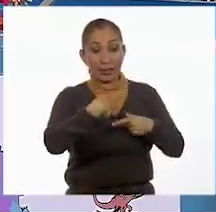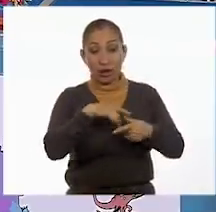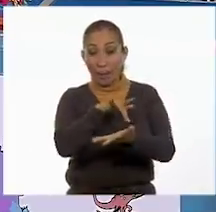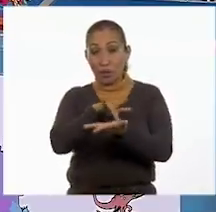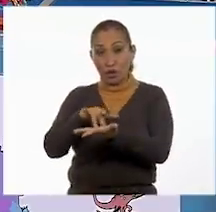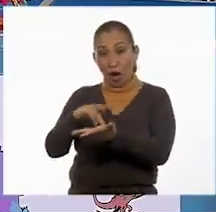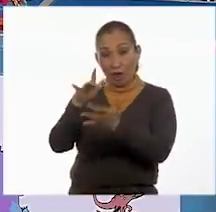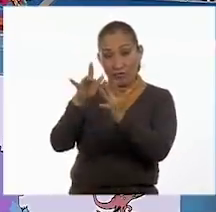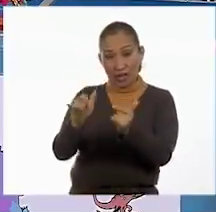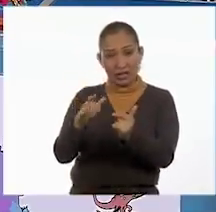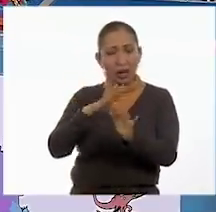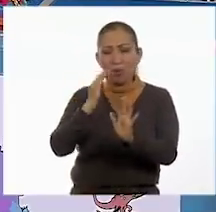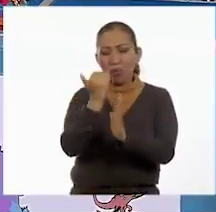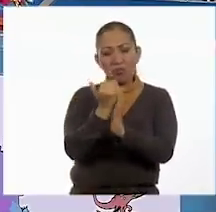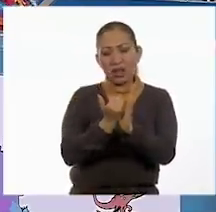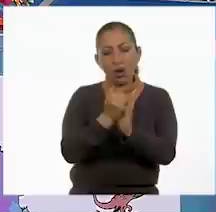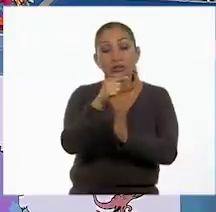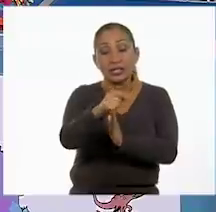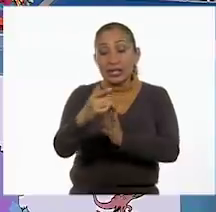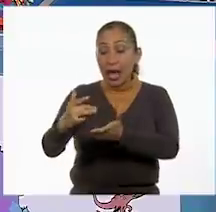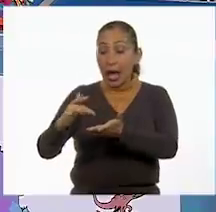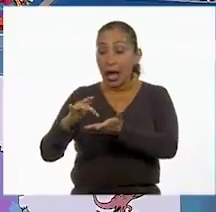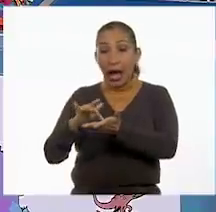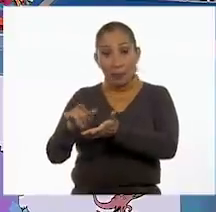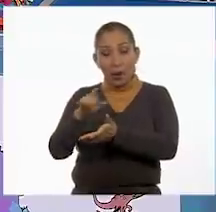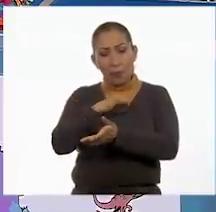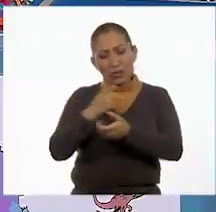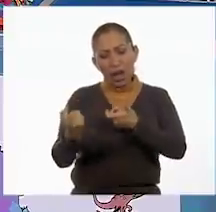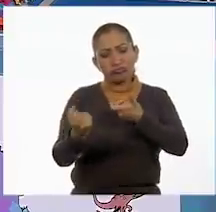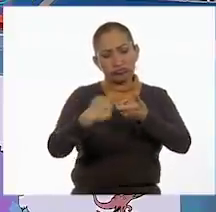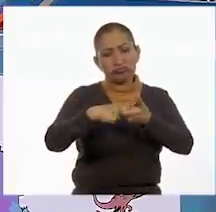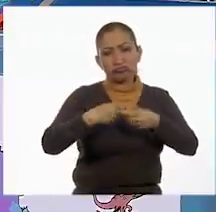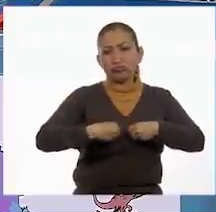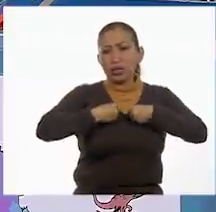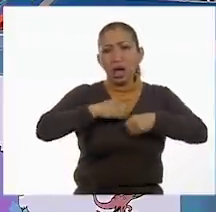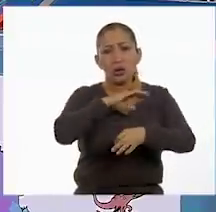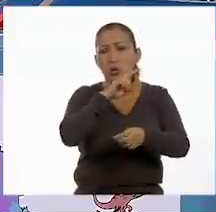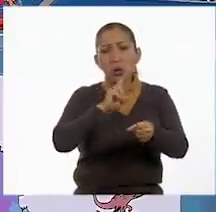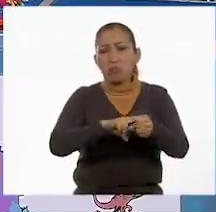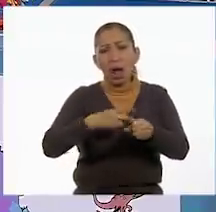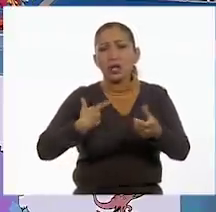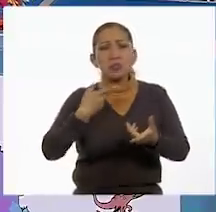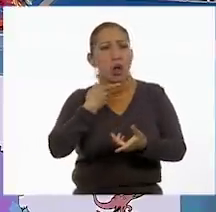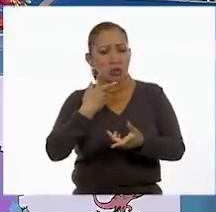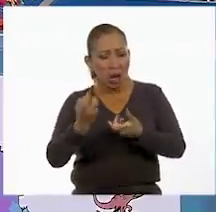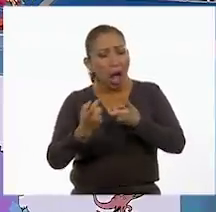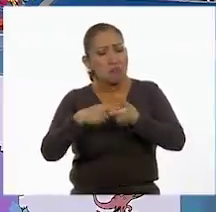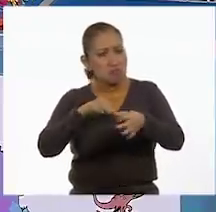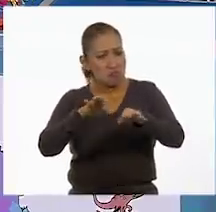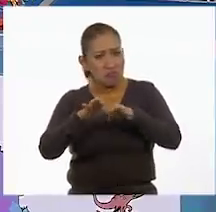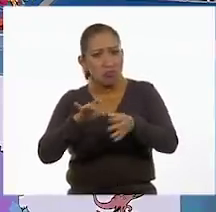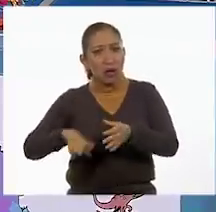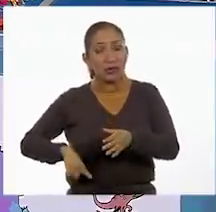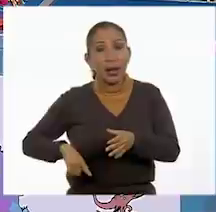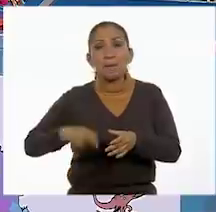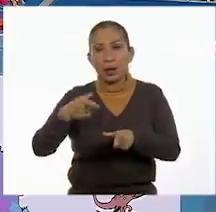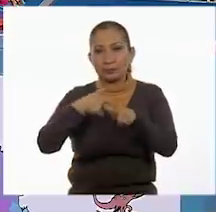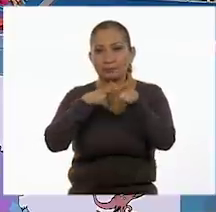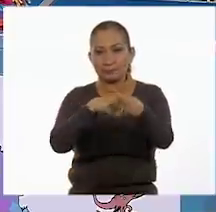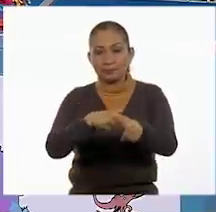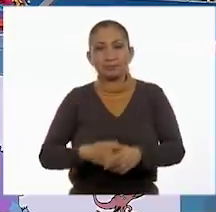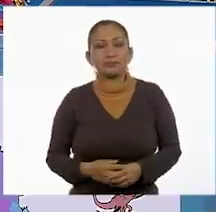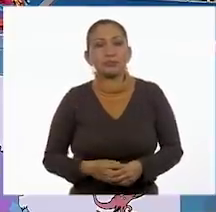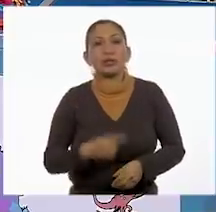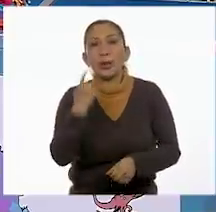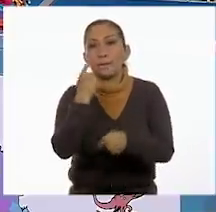fueron leves y quienes habían apoyado al imperio pudieron reincorporarse a la vida social y política del país. Pero a ver, continuemos.